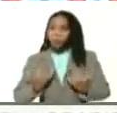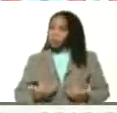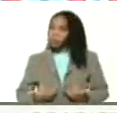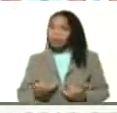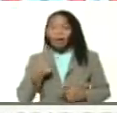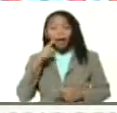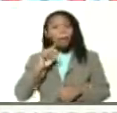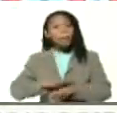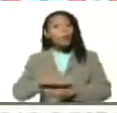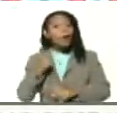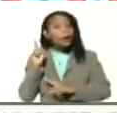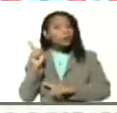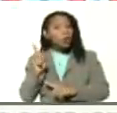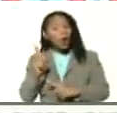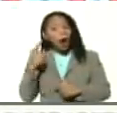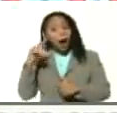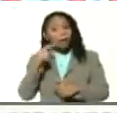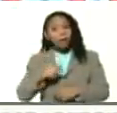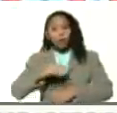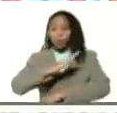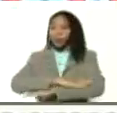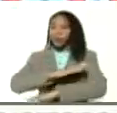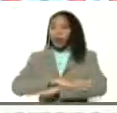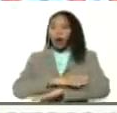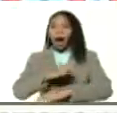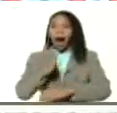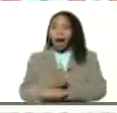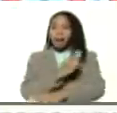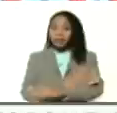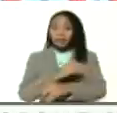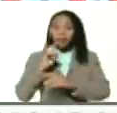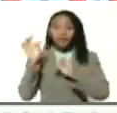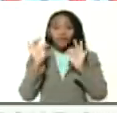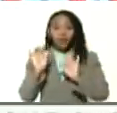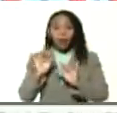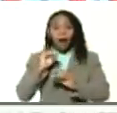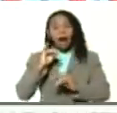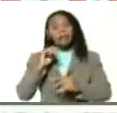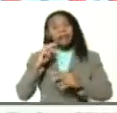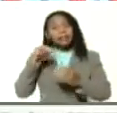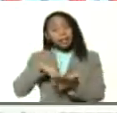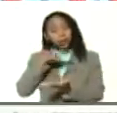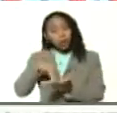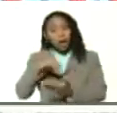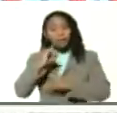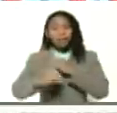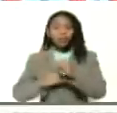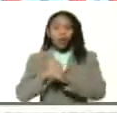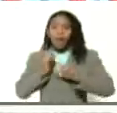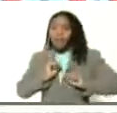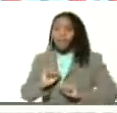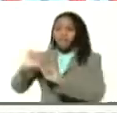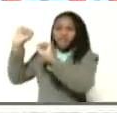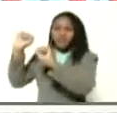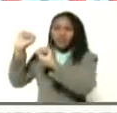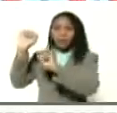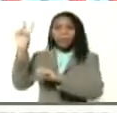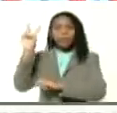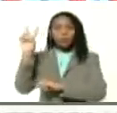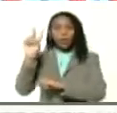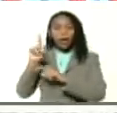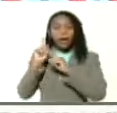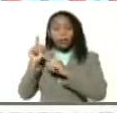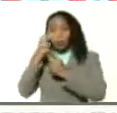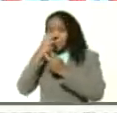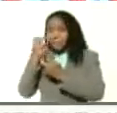porque han tenido que actuar ante instancias nacionales e internacionales en la defensa de Venezuela. Y un